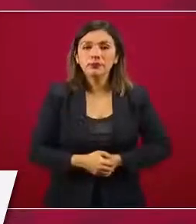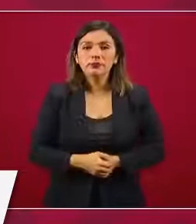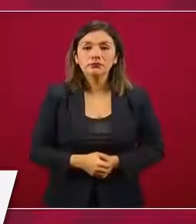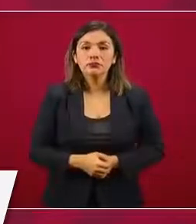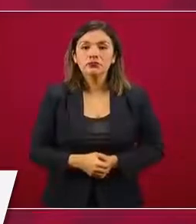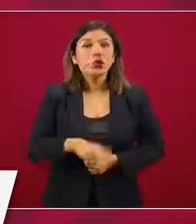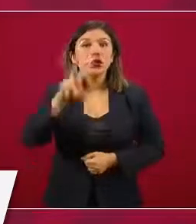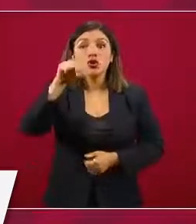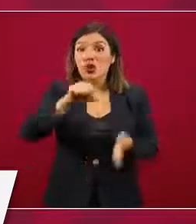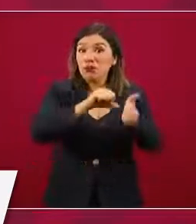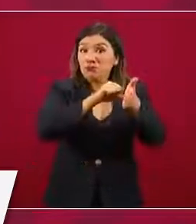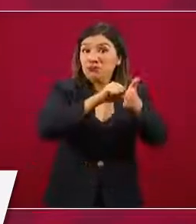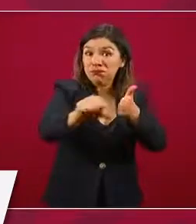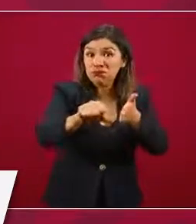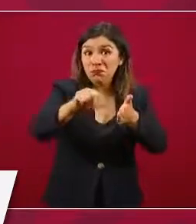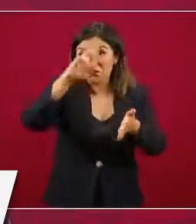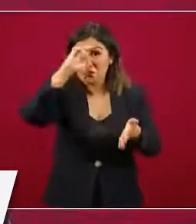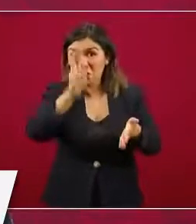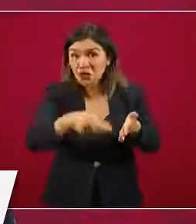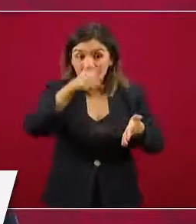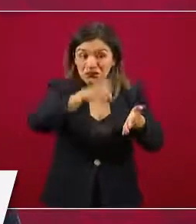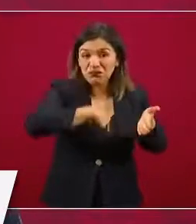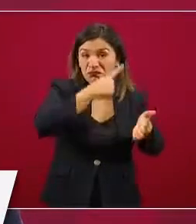no censurar a nadie,